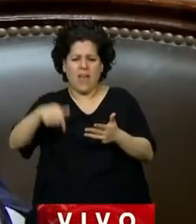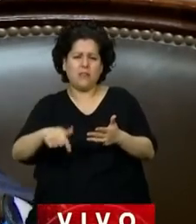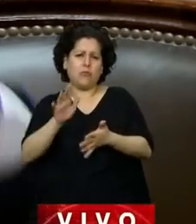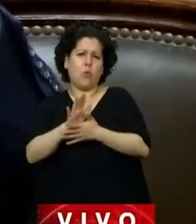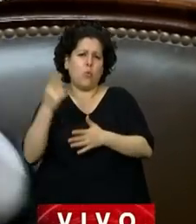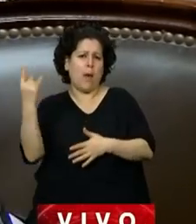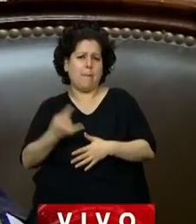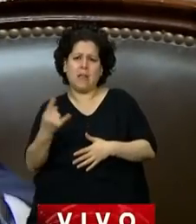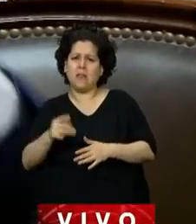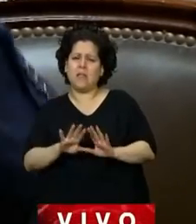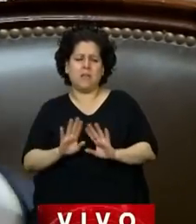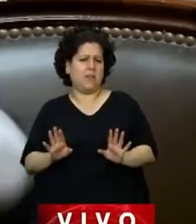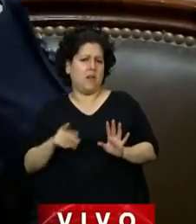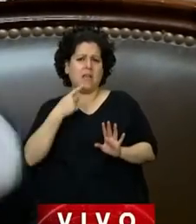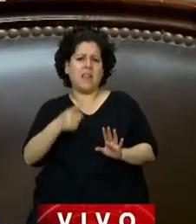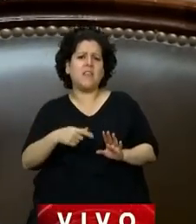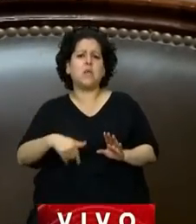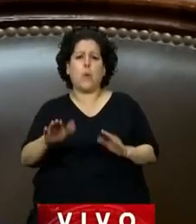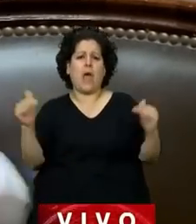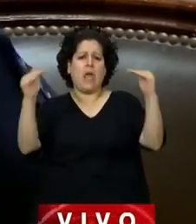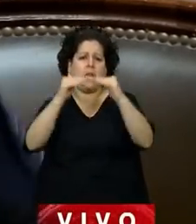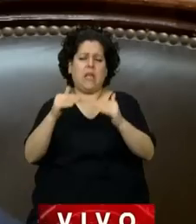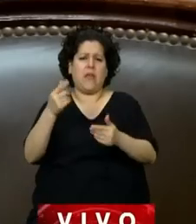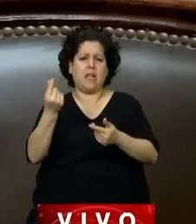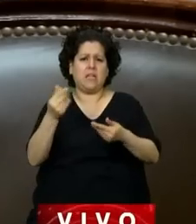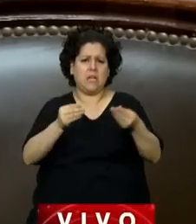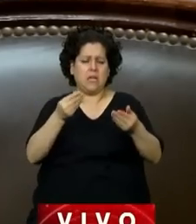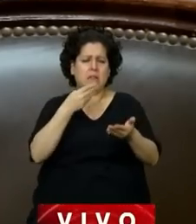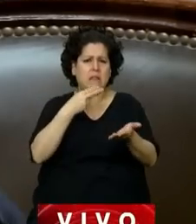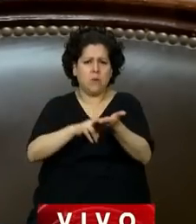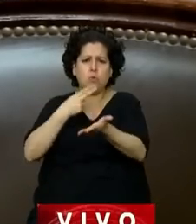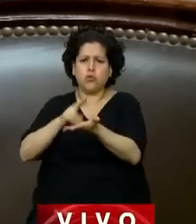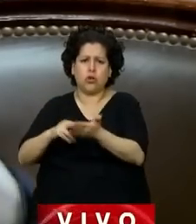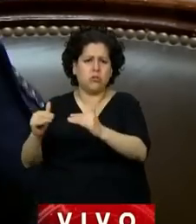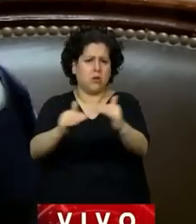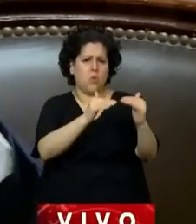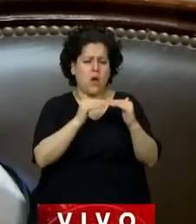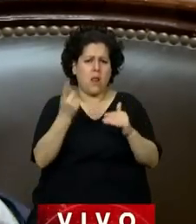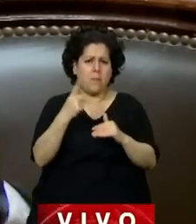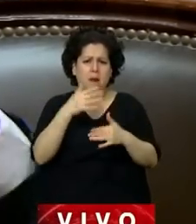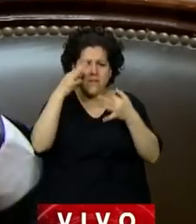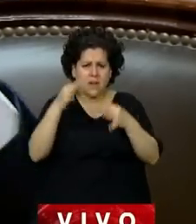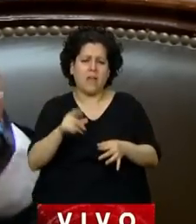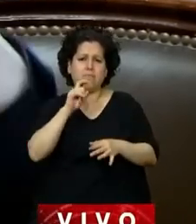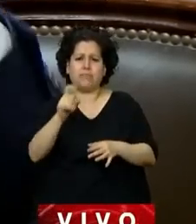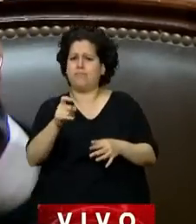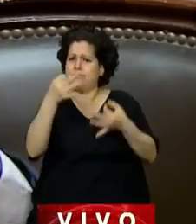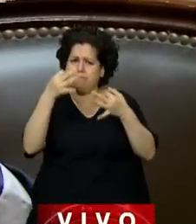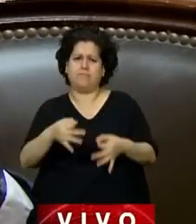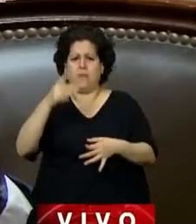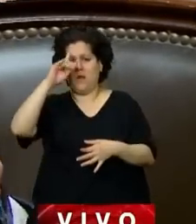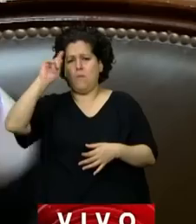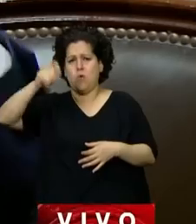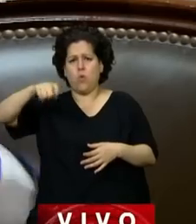Troya que se insinúa como de equidad tributaria, pero que esconde una estrategia de deslegitimación del Poder